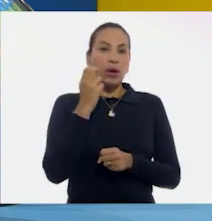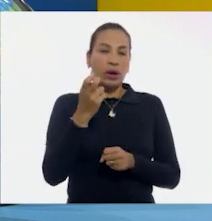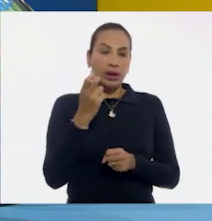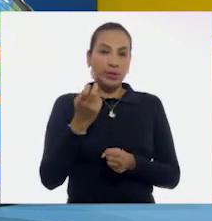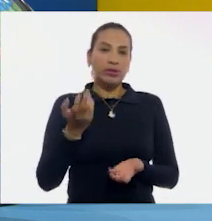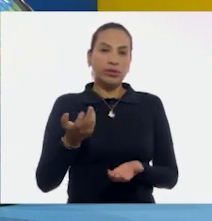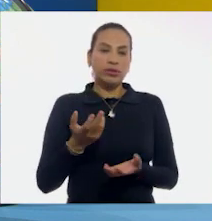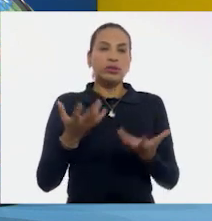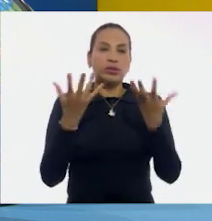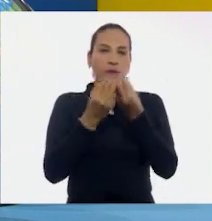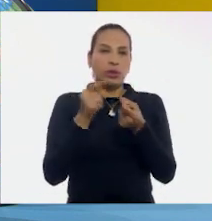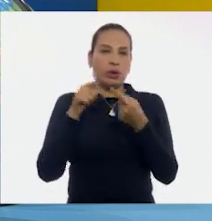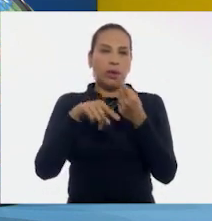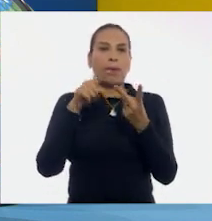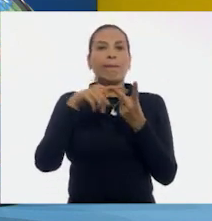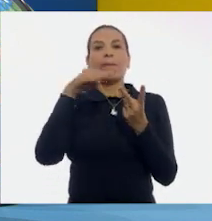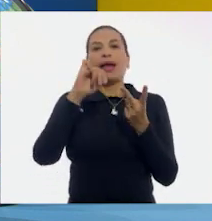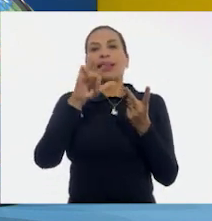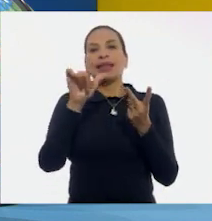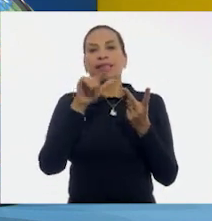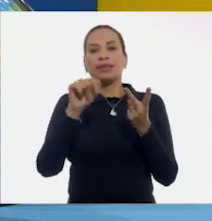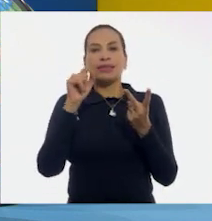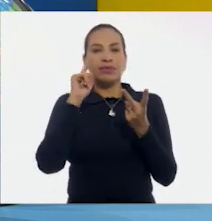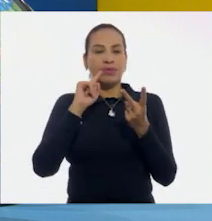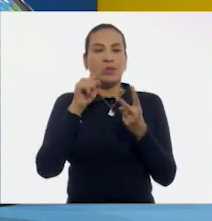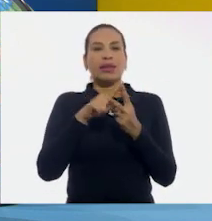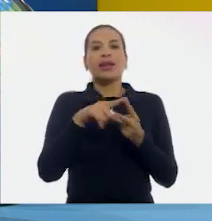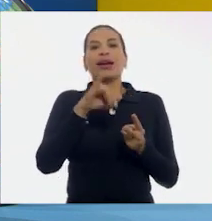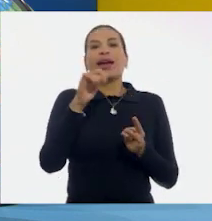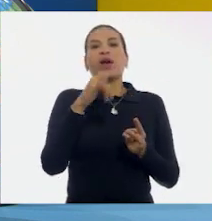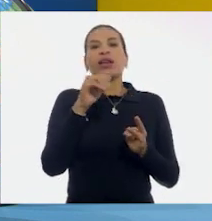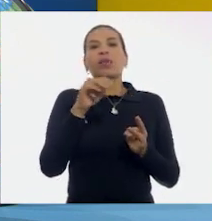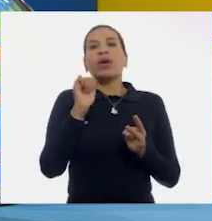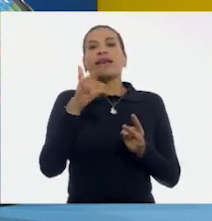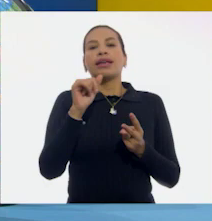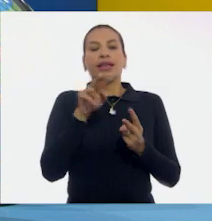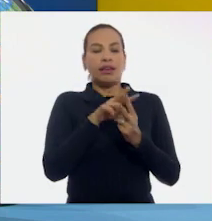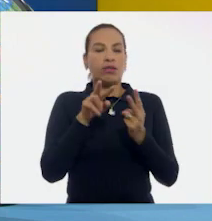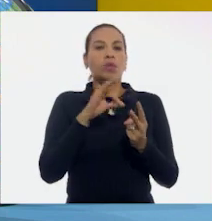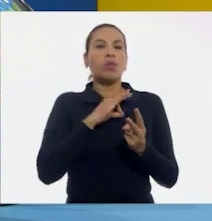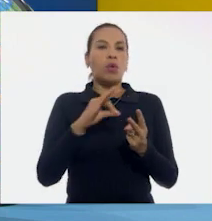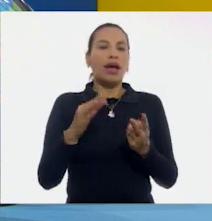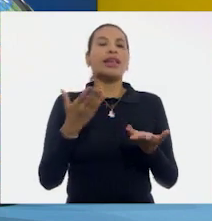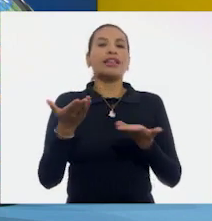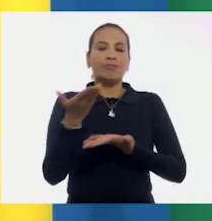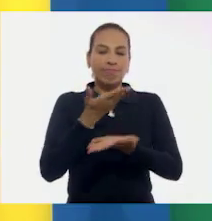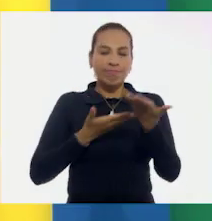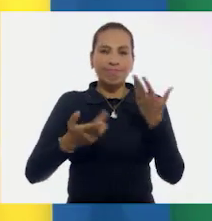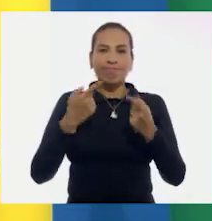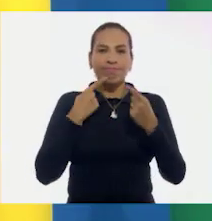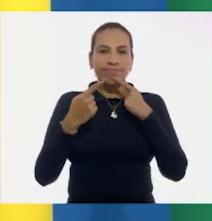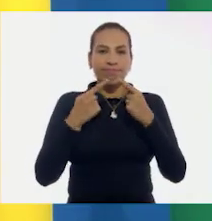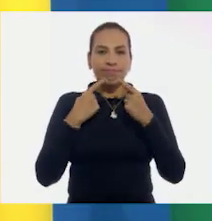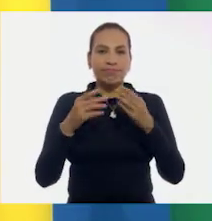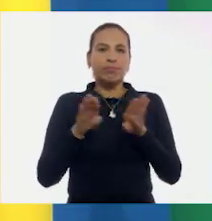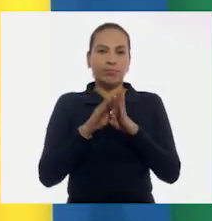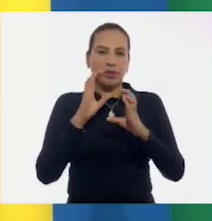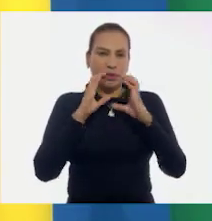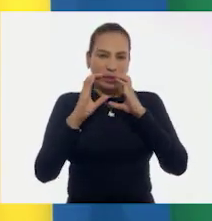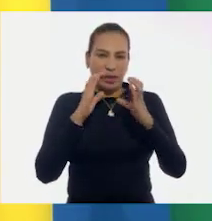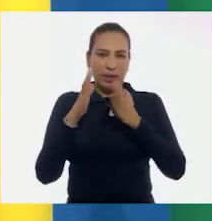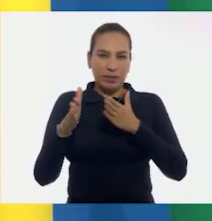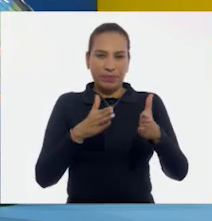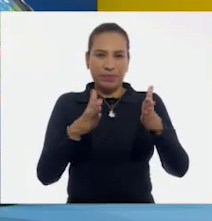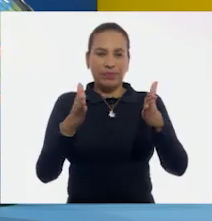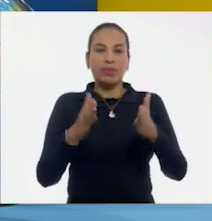que junto con Malintzin y con Jerónimo de Aguilar, los españoles pudieron irse abriendo camino. La cosa era